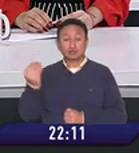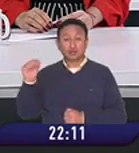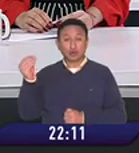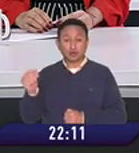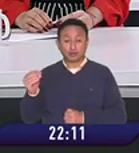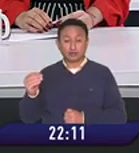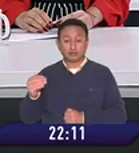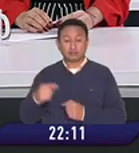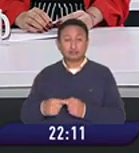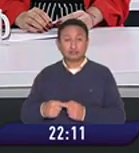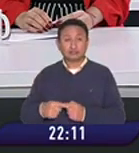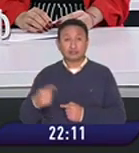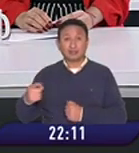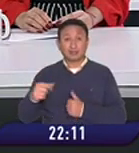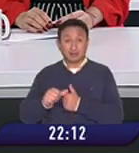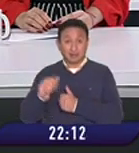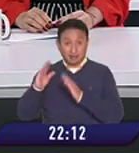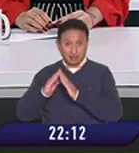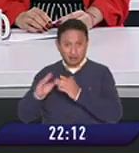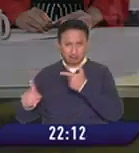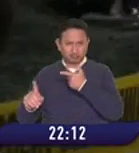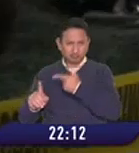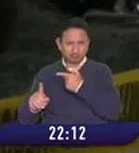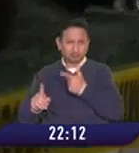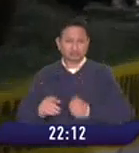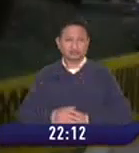a 2 cuadras de su casa.